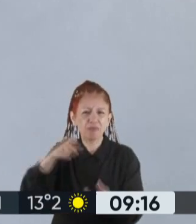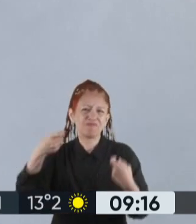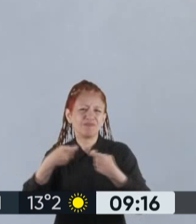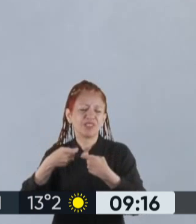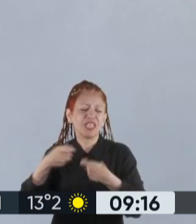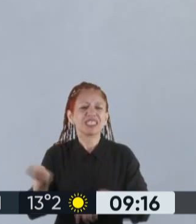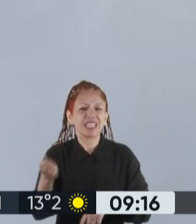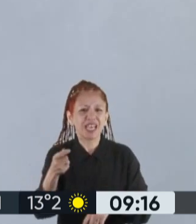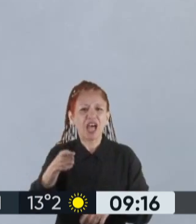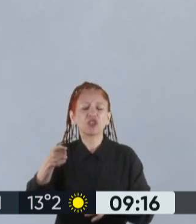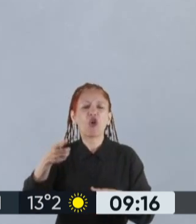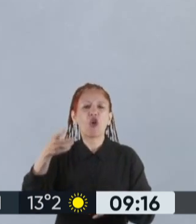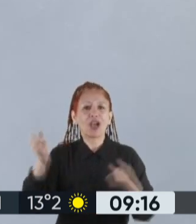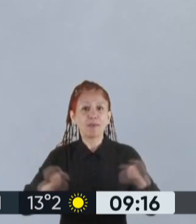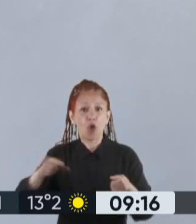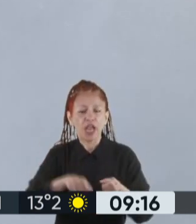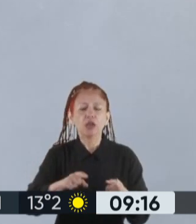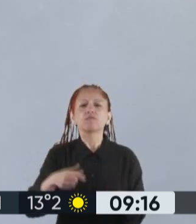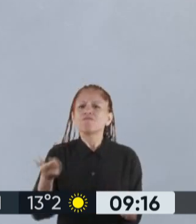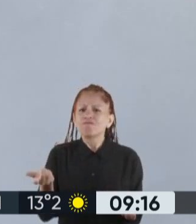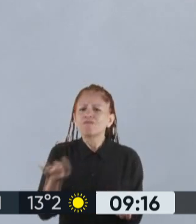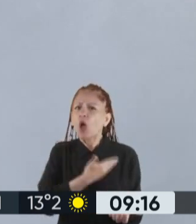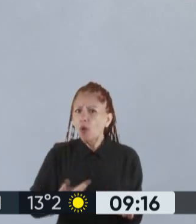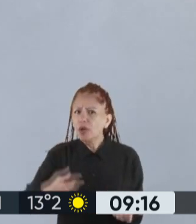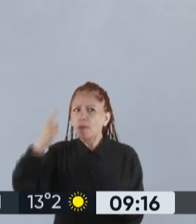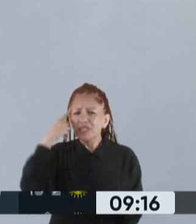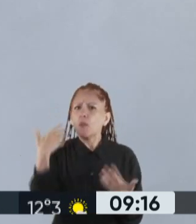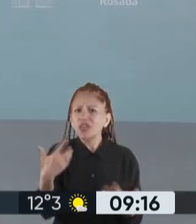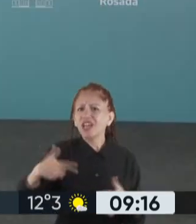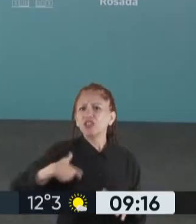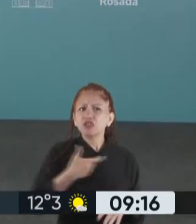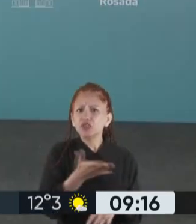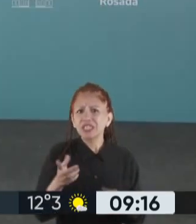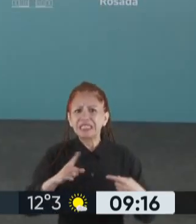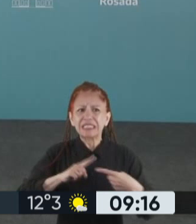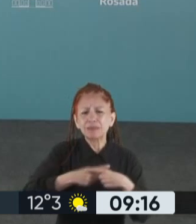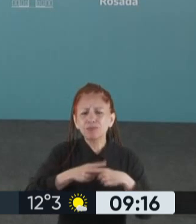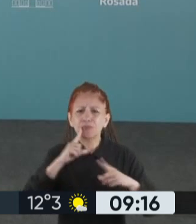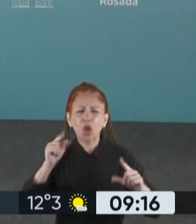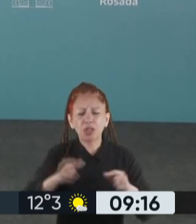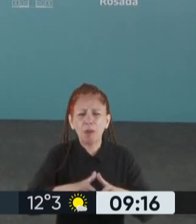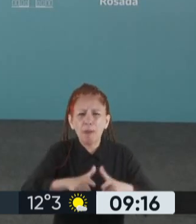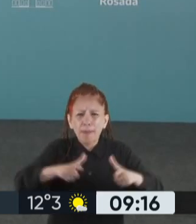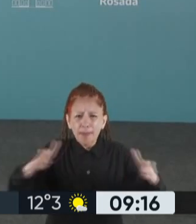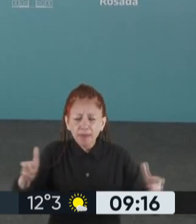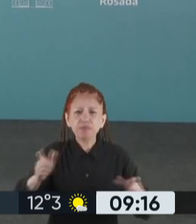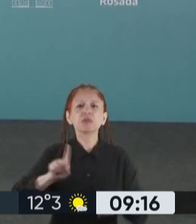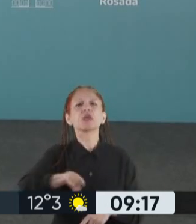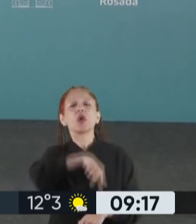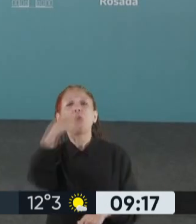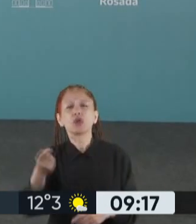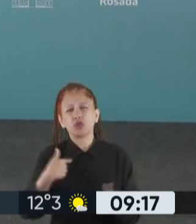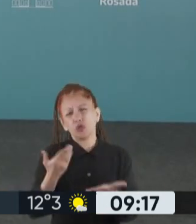te quiero preguntar es si el gobierno no teme una escalada de la tensión social a partir de esta situación. Y después, la